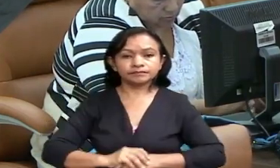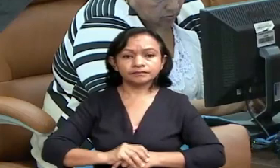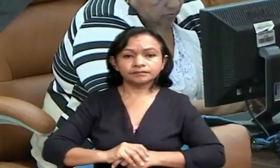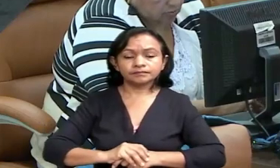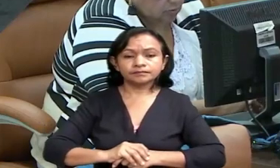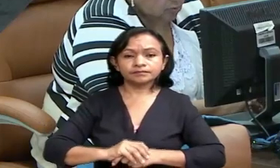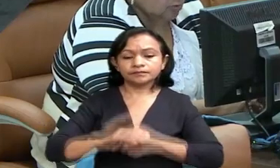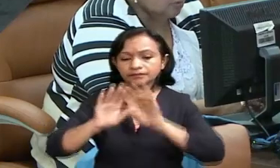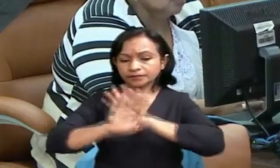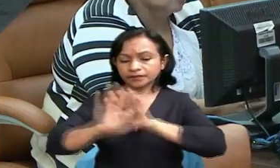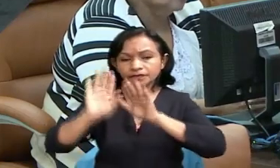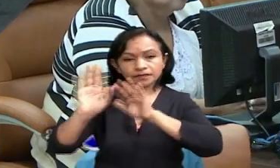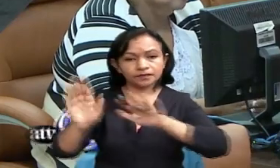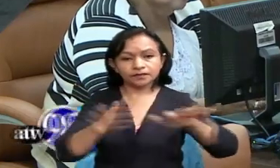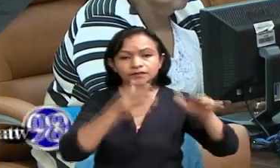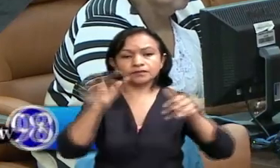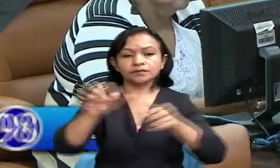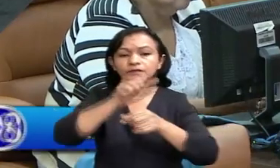Por otro lado, también